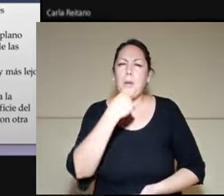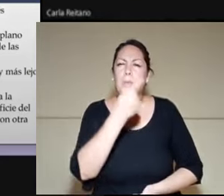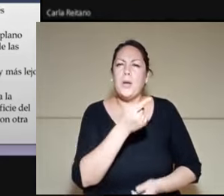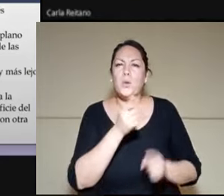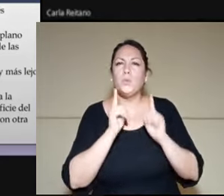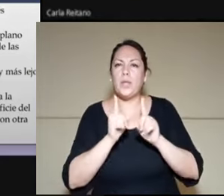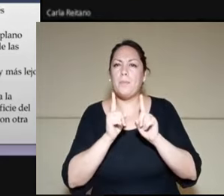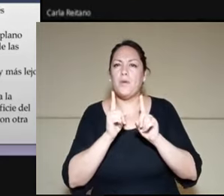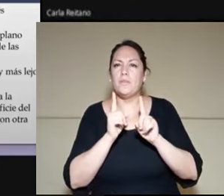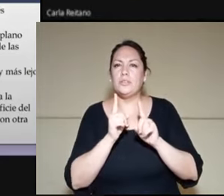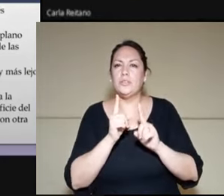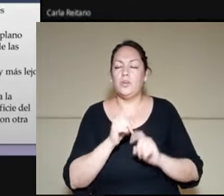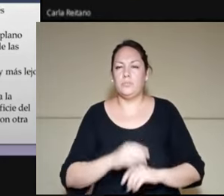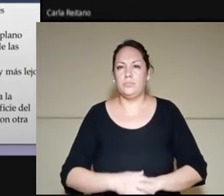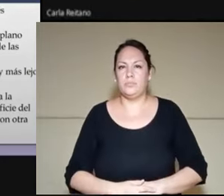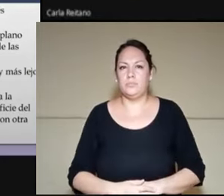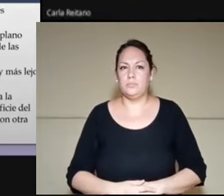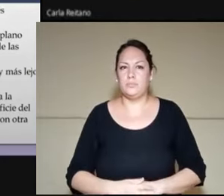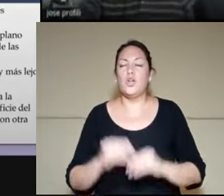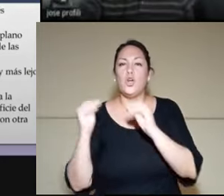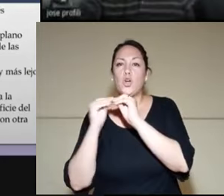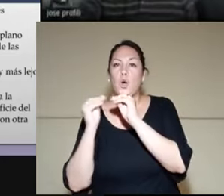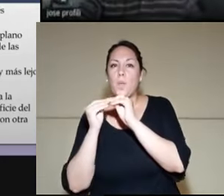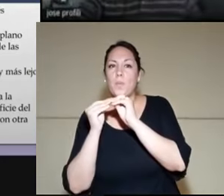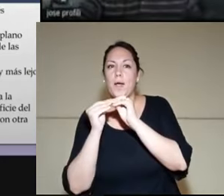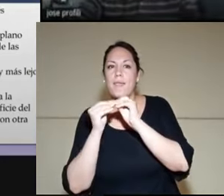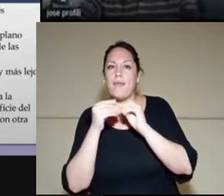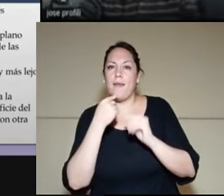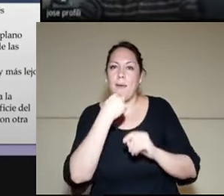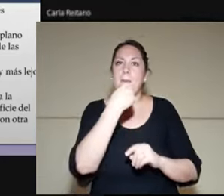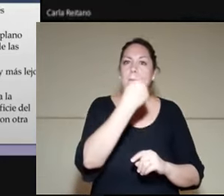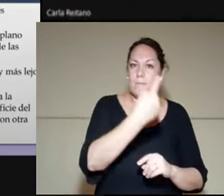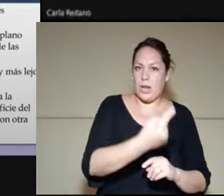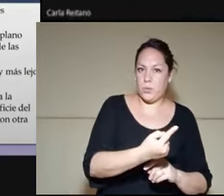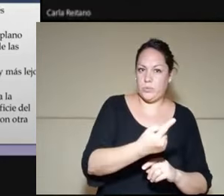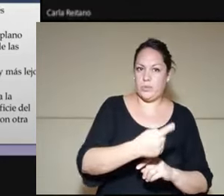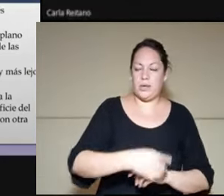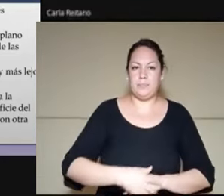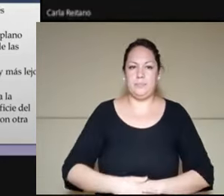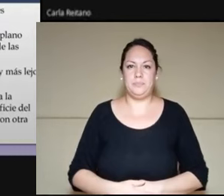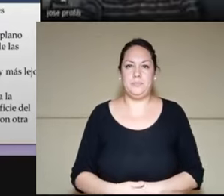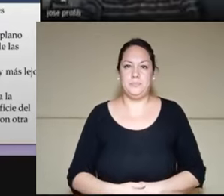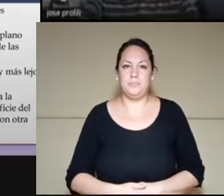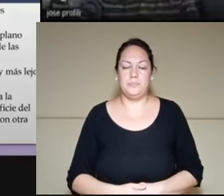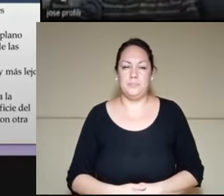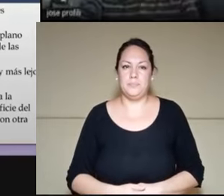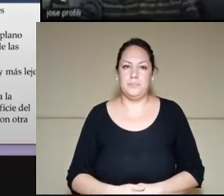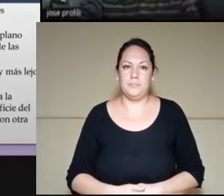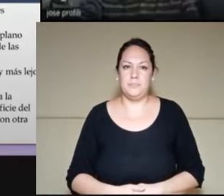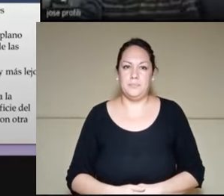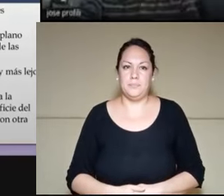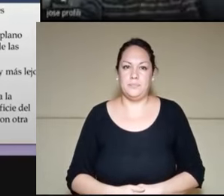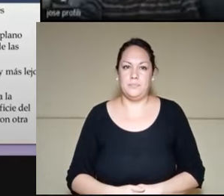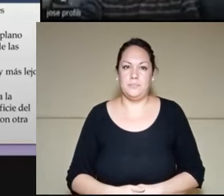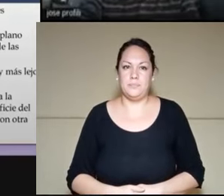Después está el término... ¿Una consulta? Sí, a ver, esperen que tengo que desactivar acá.